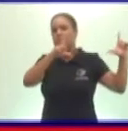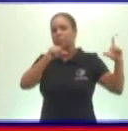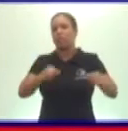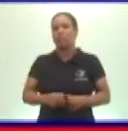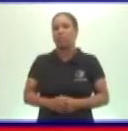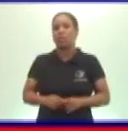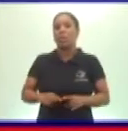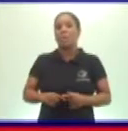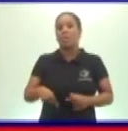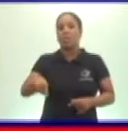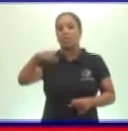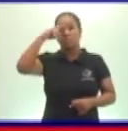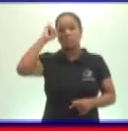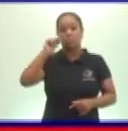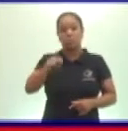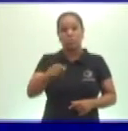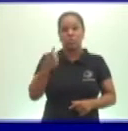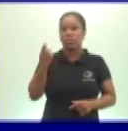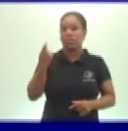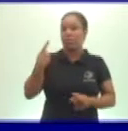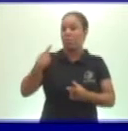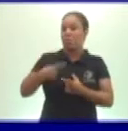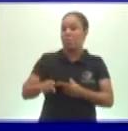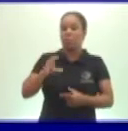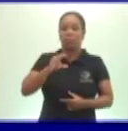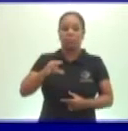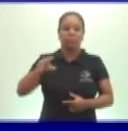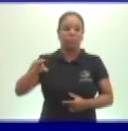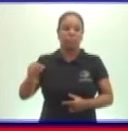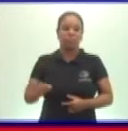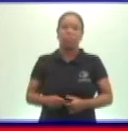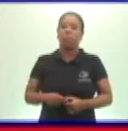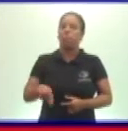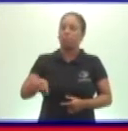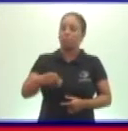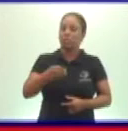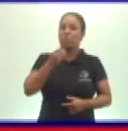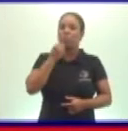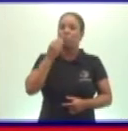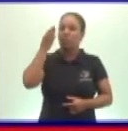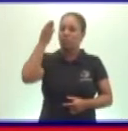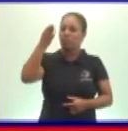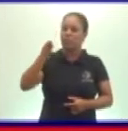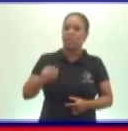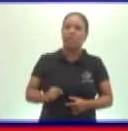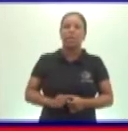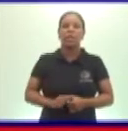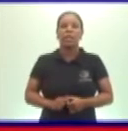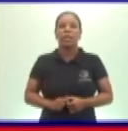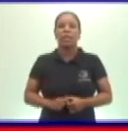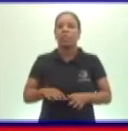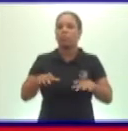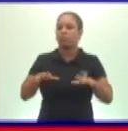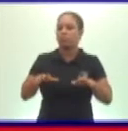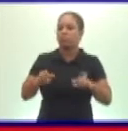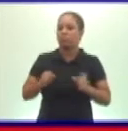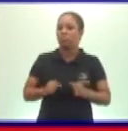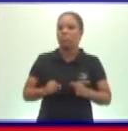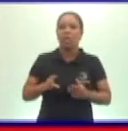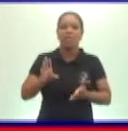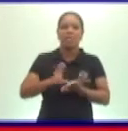si usted necesita otras fuentes de conocimiento, pues usted tiene los textos digitales, ya sea a través de